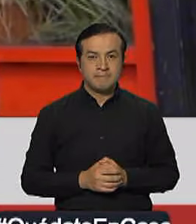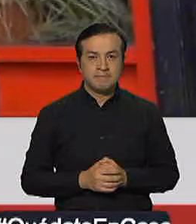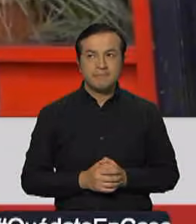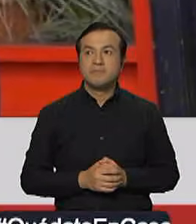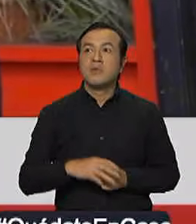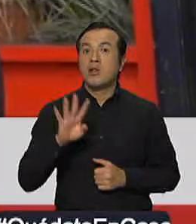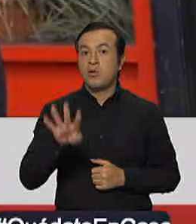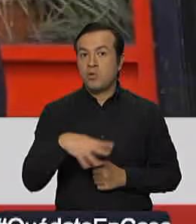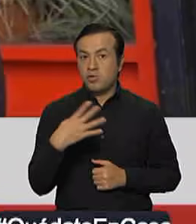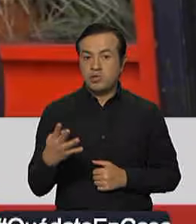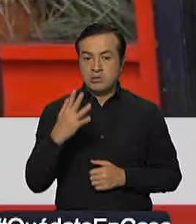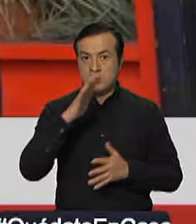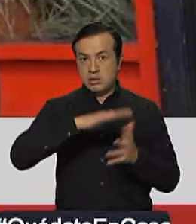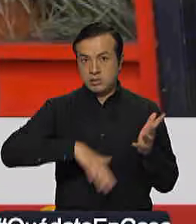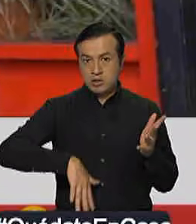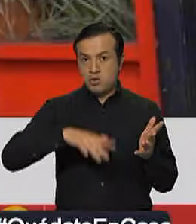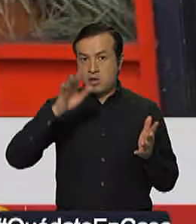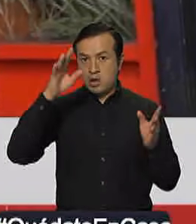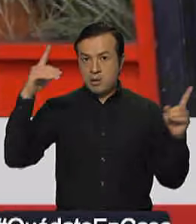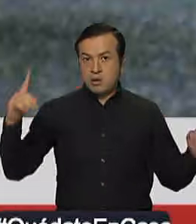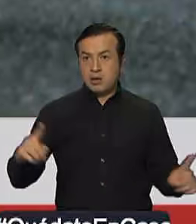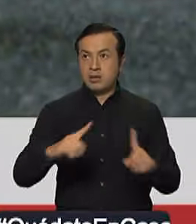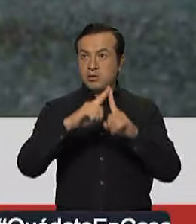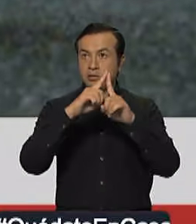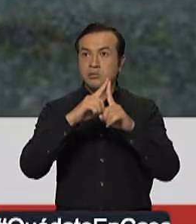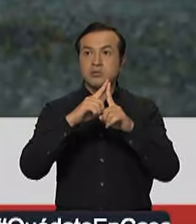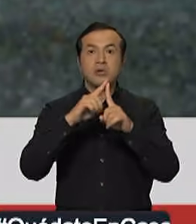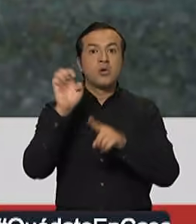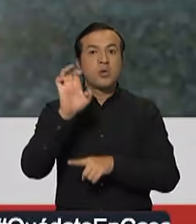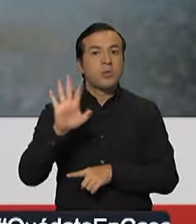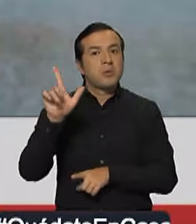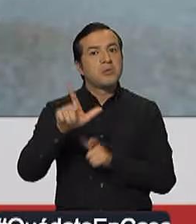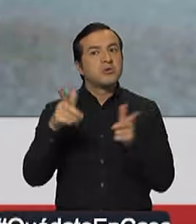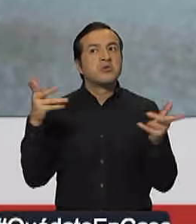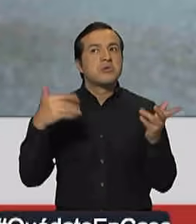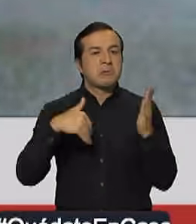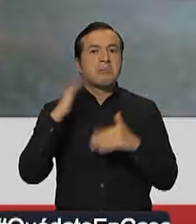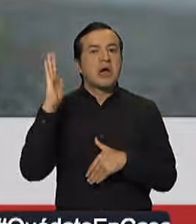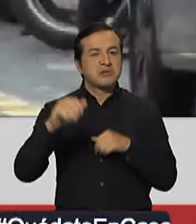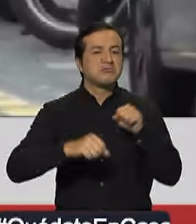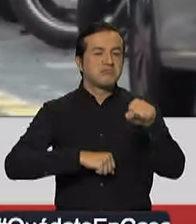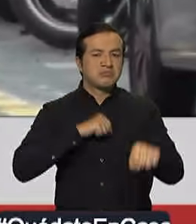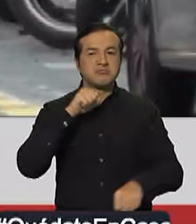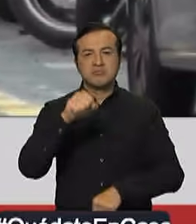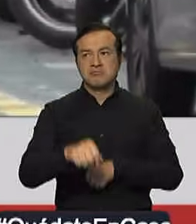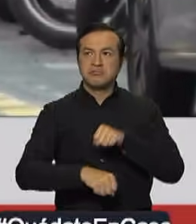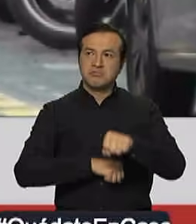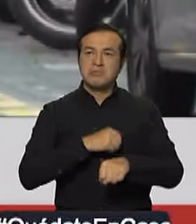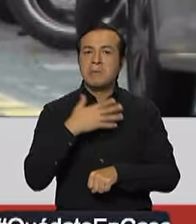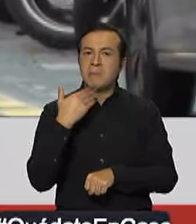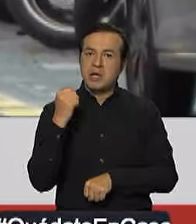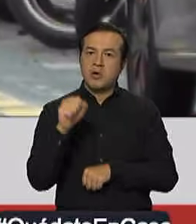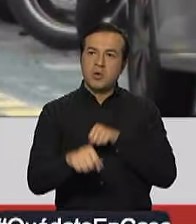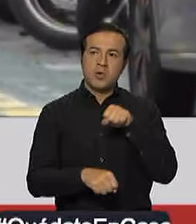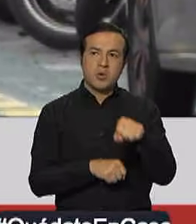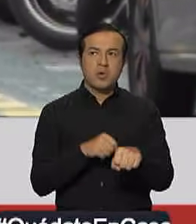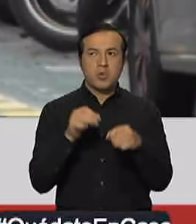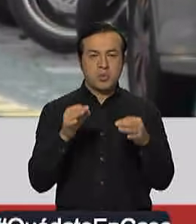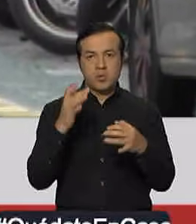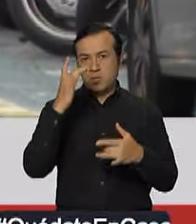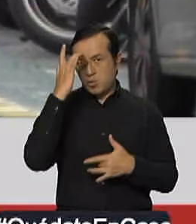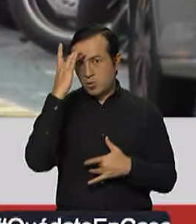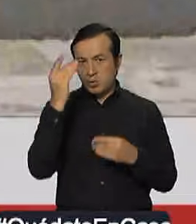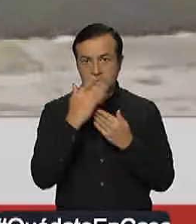En Londres, Barcelona, París y más urbes europeas, los ciudadanos optan cada vez más por el uso de la bicicleta como medio de transporte durante la pandemia